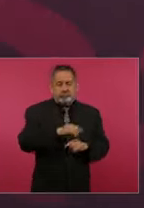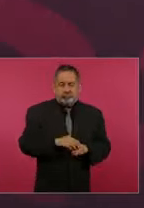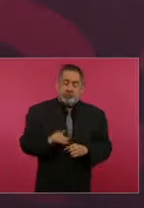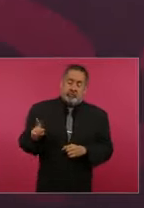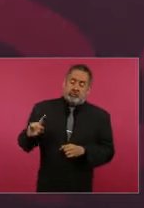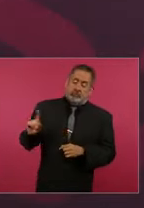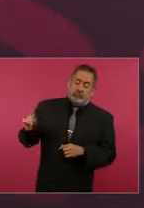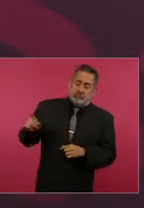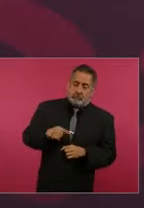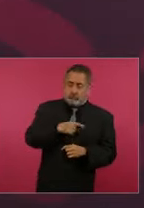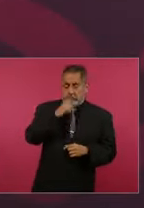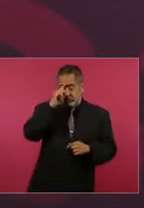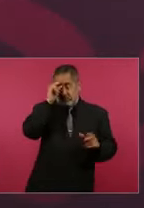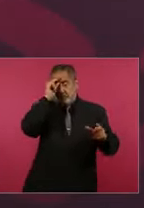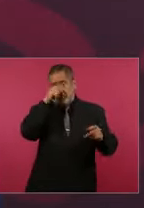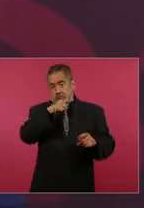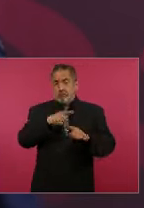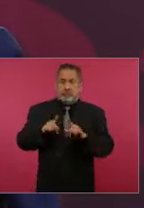o intelectuales